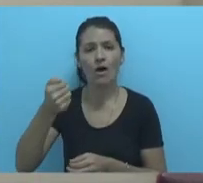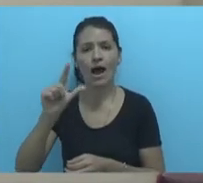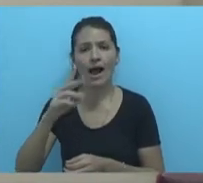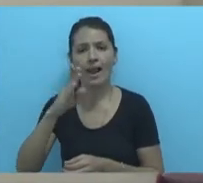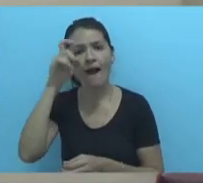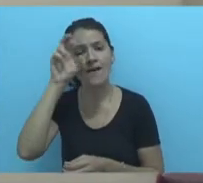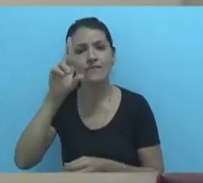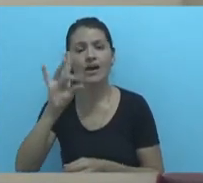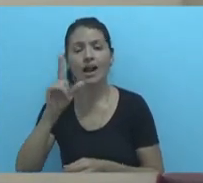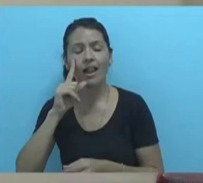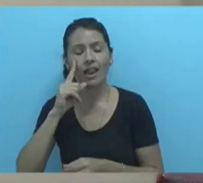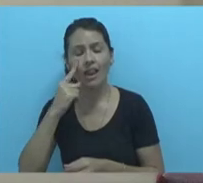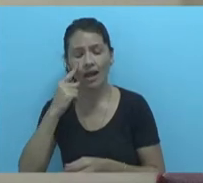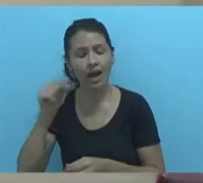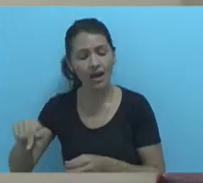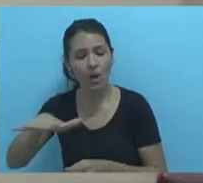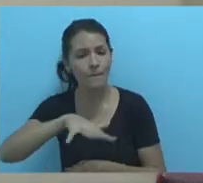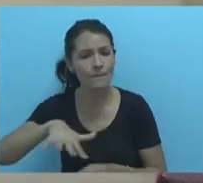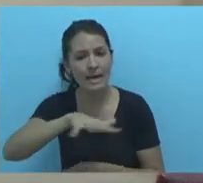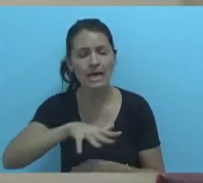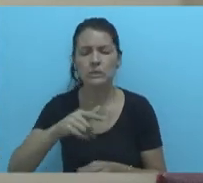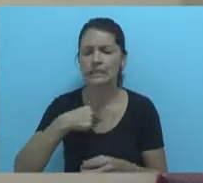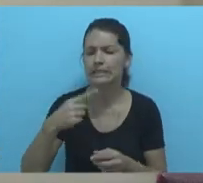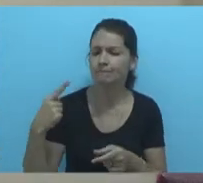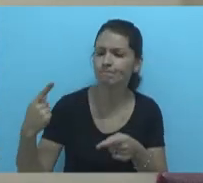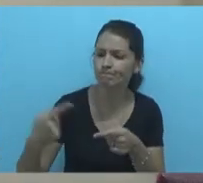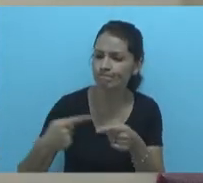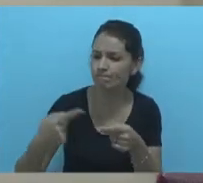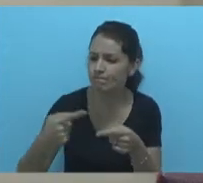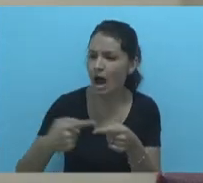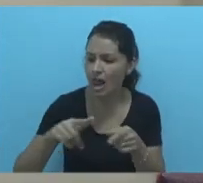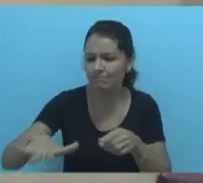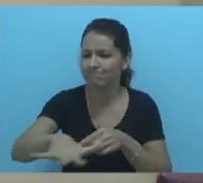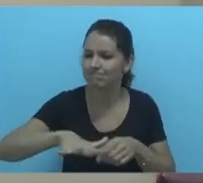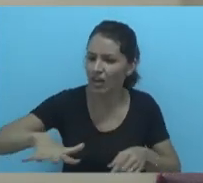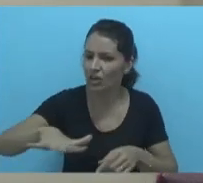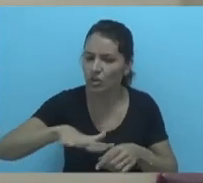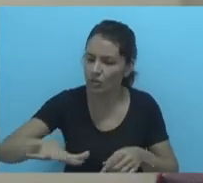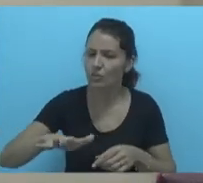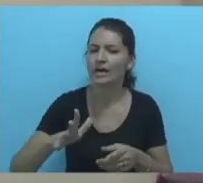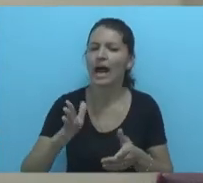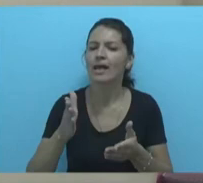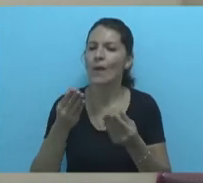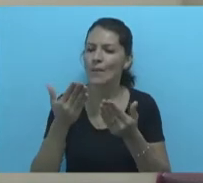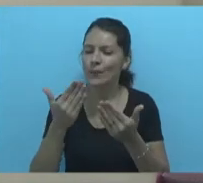que se sumaron a esta disputa por la tierra y que siempre fueron los más y las más perjudicadas.